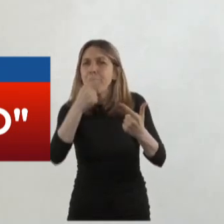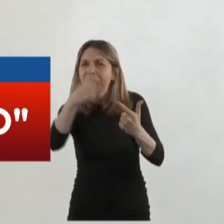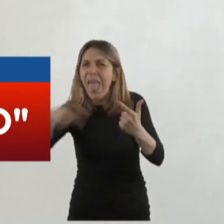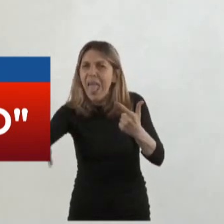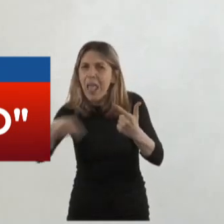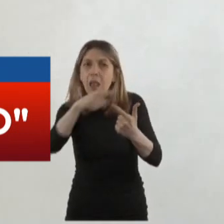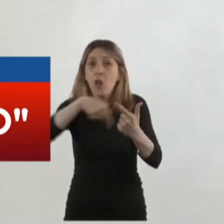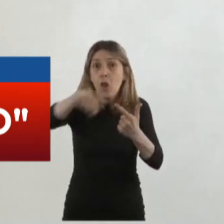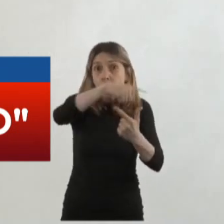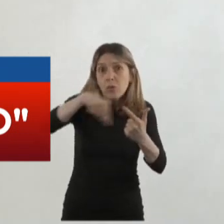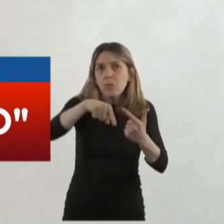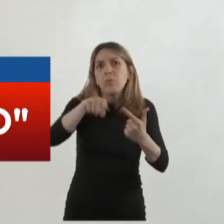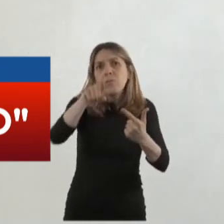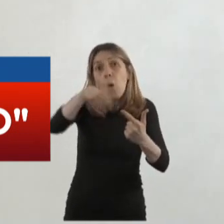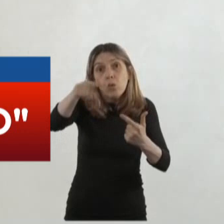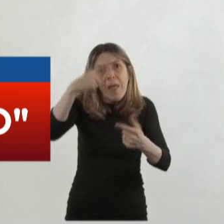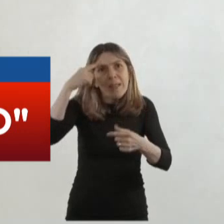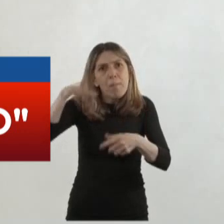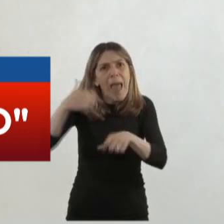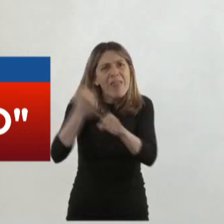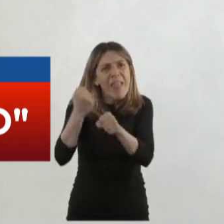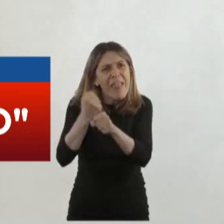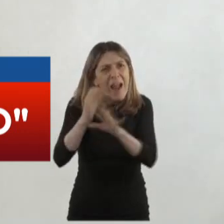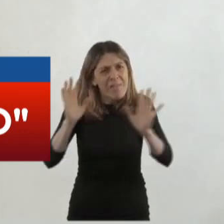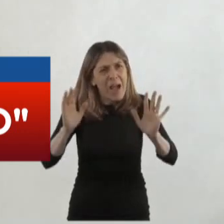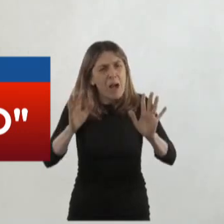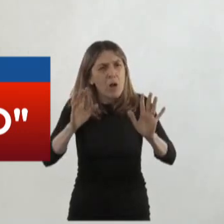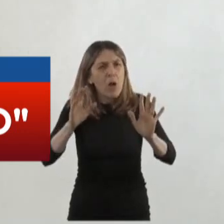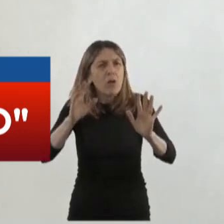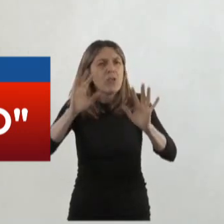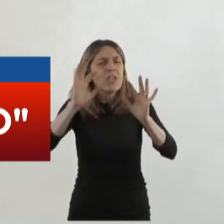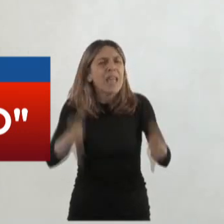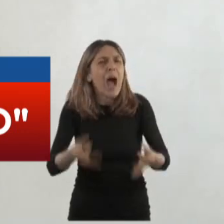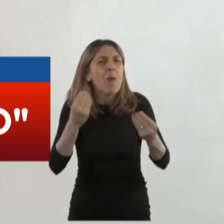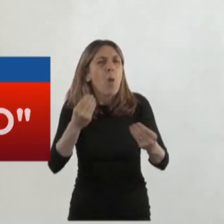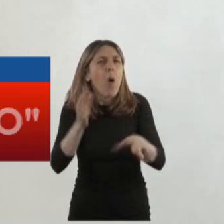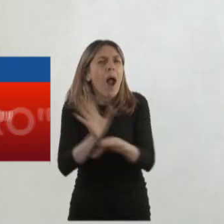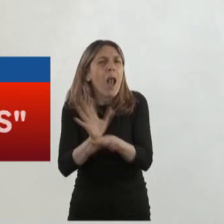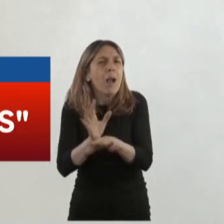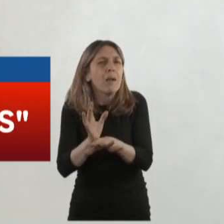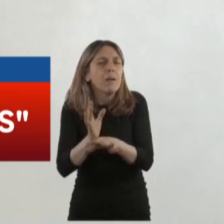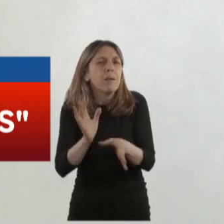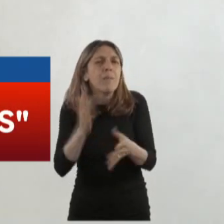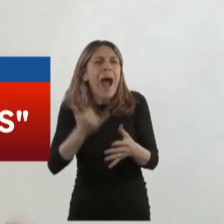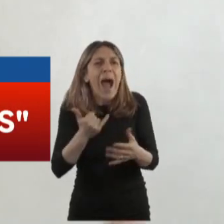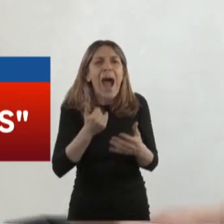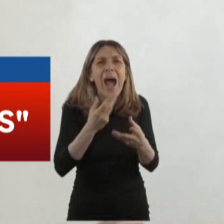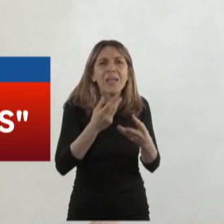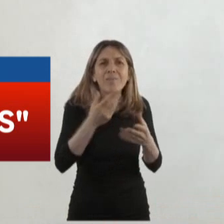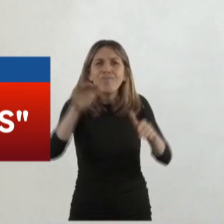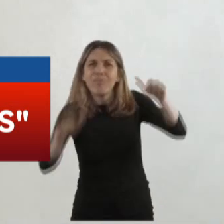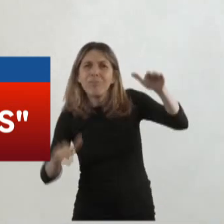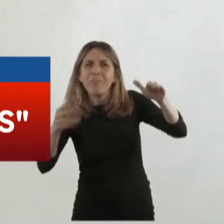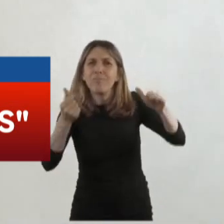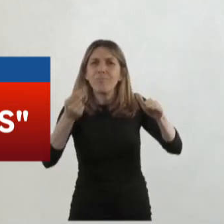si efectivamente es una política que tiende a conocer cuál es el desfasaje que produce ese